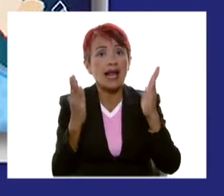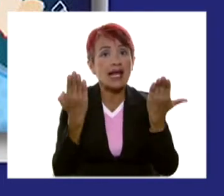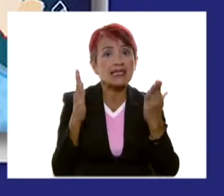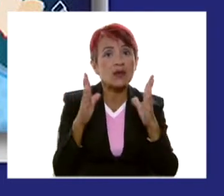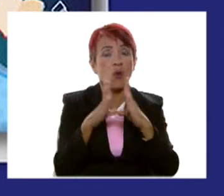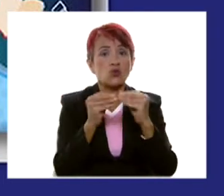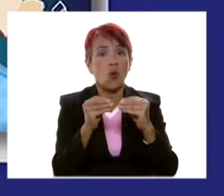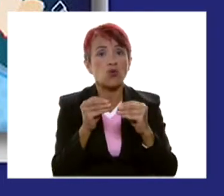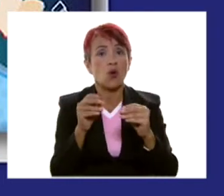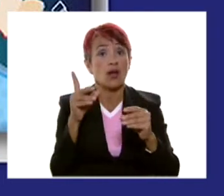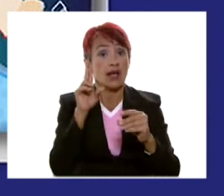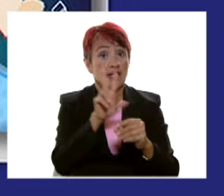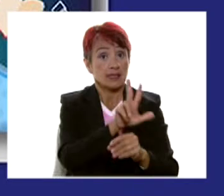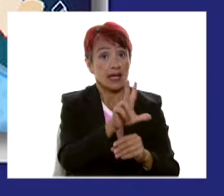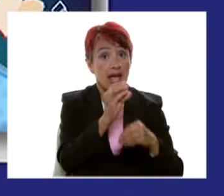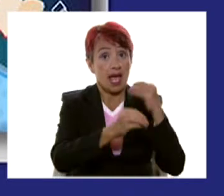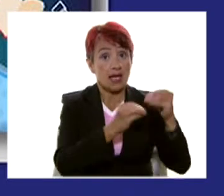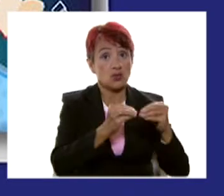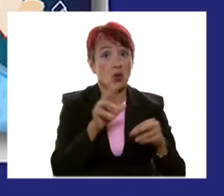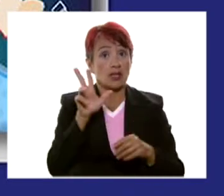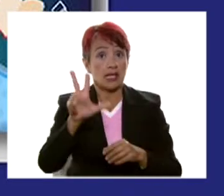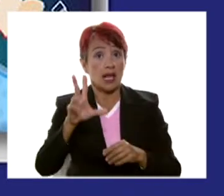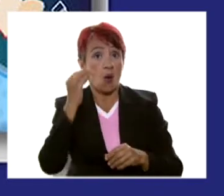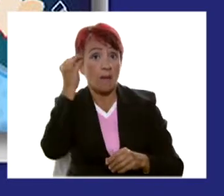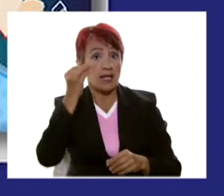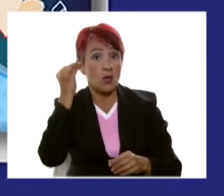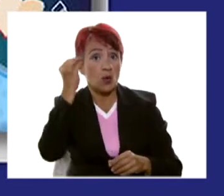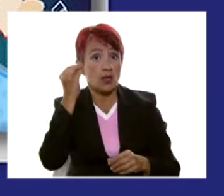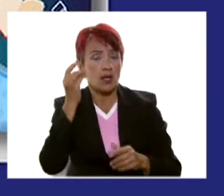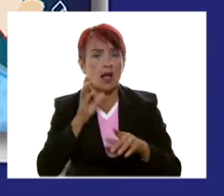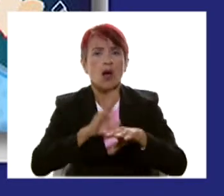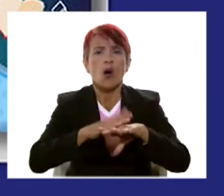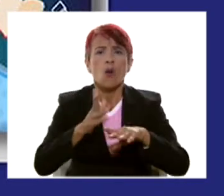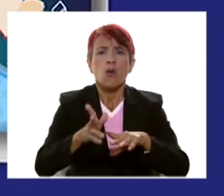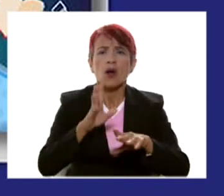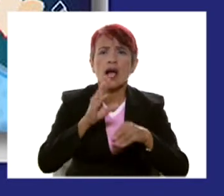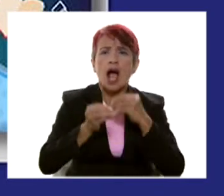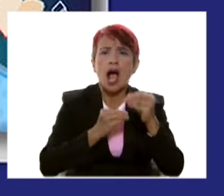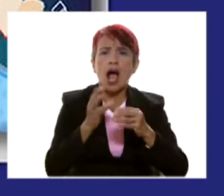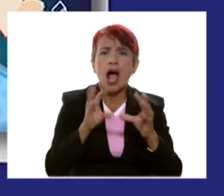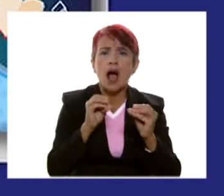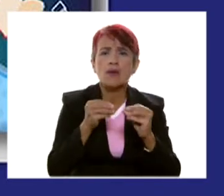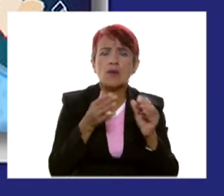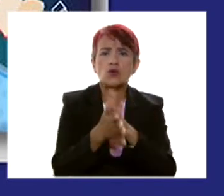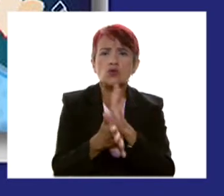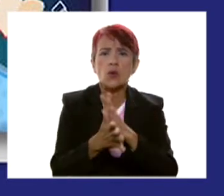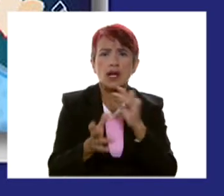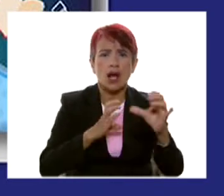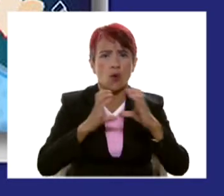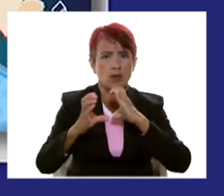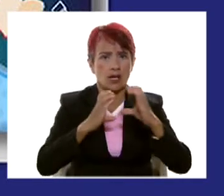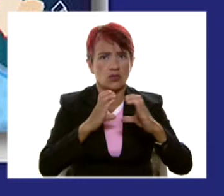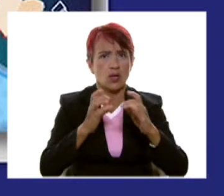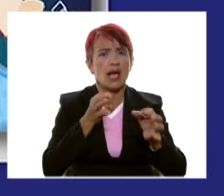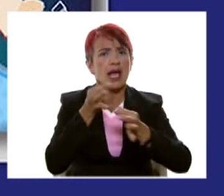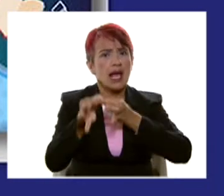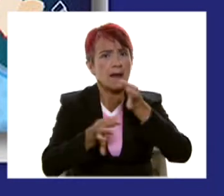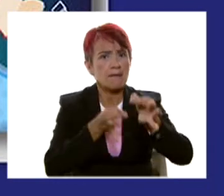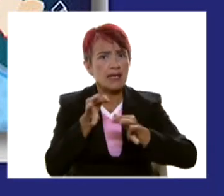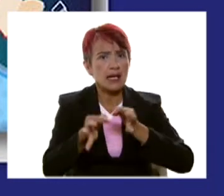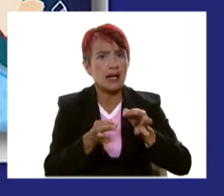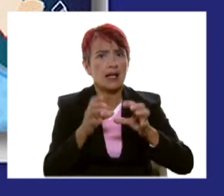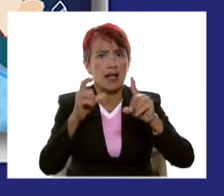3 opiniones. Razona las siguientes preguntas. ¿Por qué hablamos de los medios masivos de la comunicación? Explique la siguiente